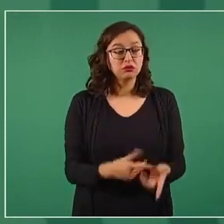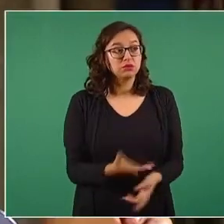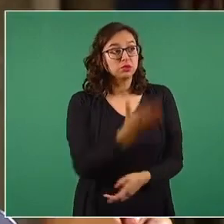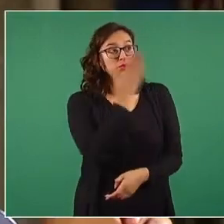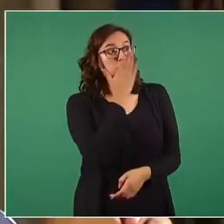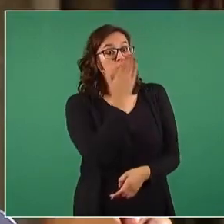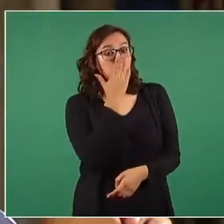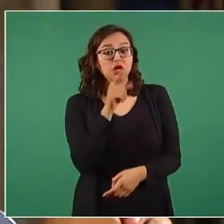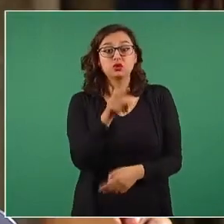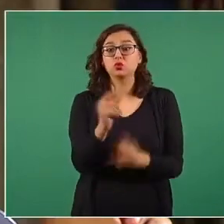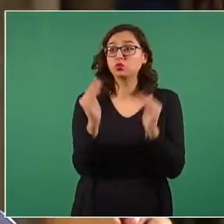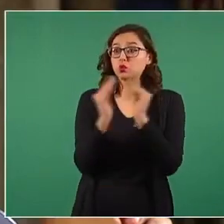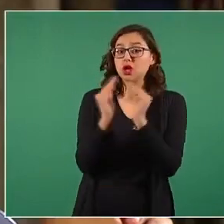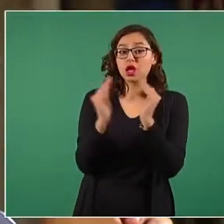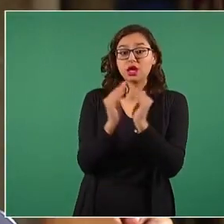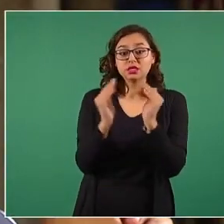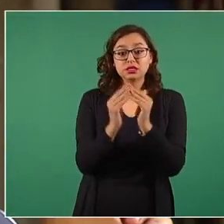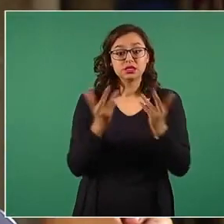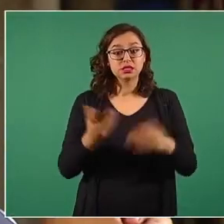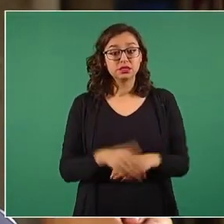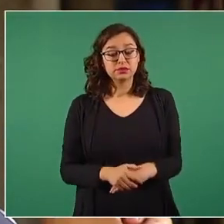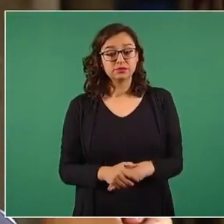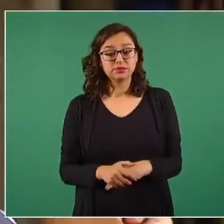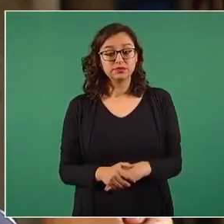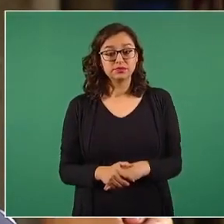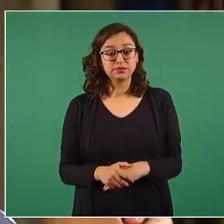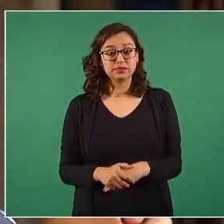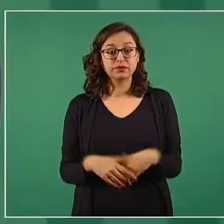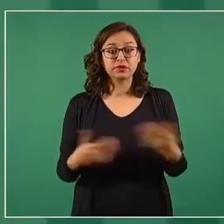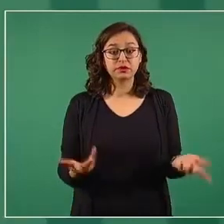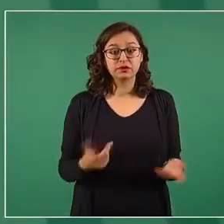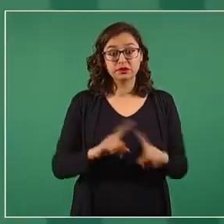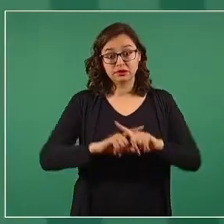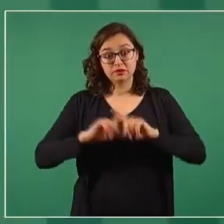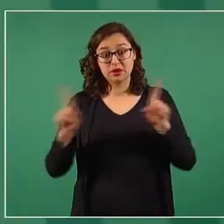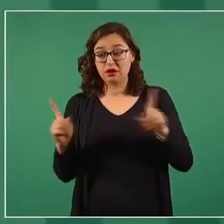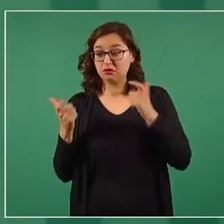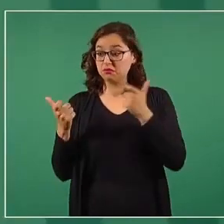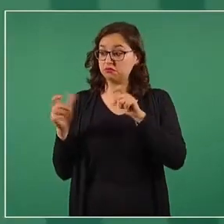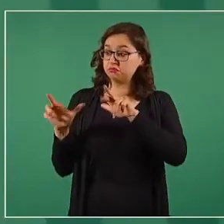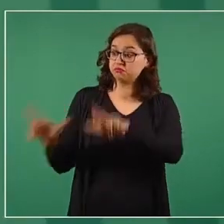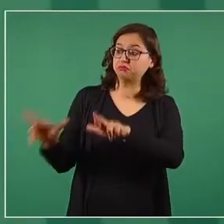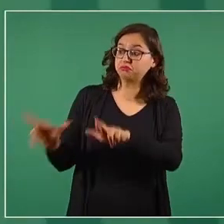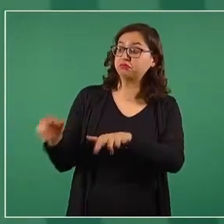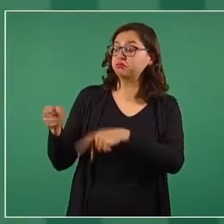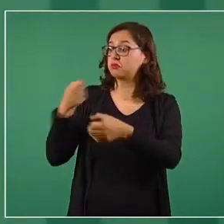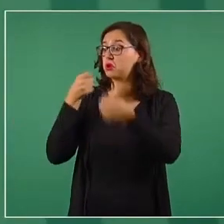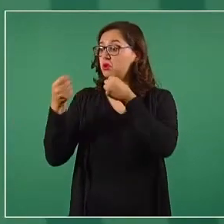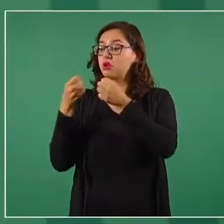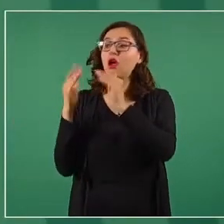casa, y no quiero aquí decir, pero ¿dónde viven los machuchones del periodismo?